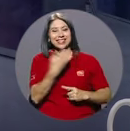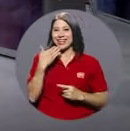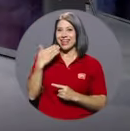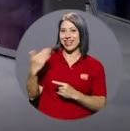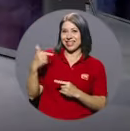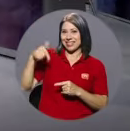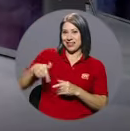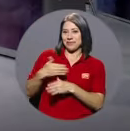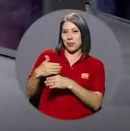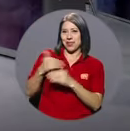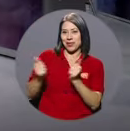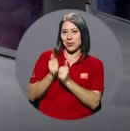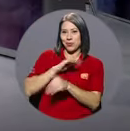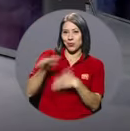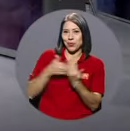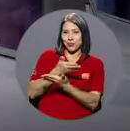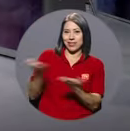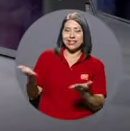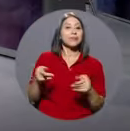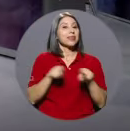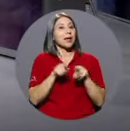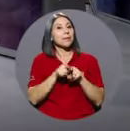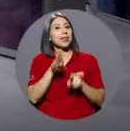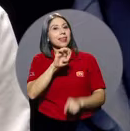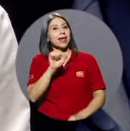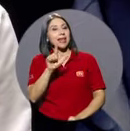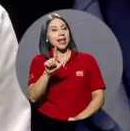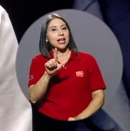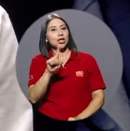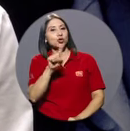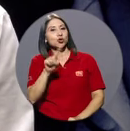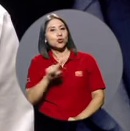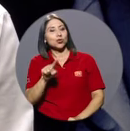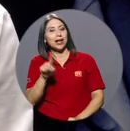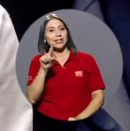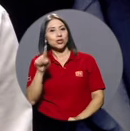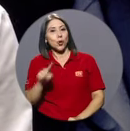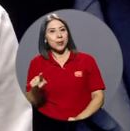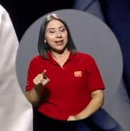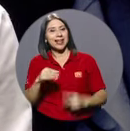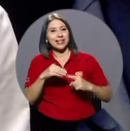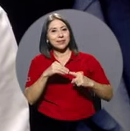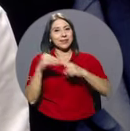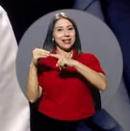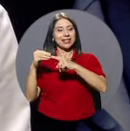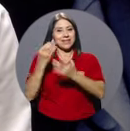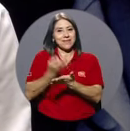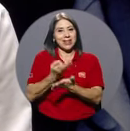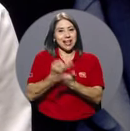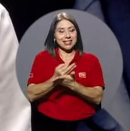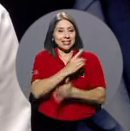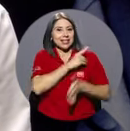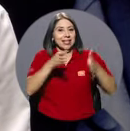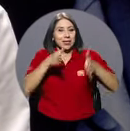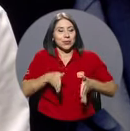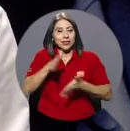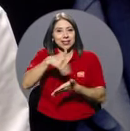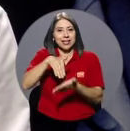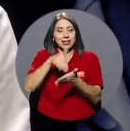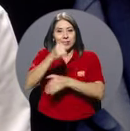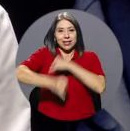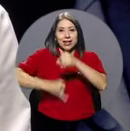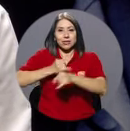ustedes. Y también está con nosotros Daniel Suchar Sommer, quien es especialista en finanzas, director del Centro